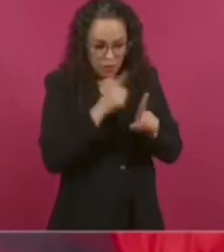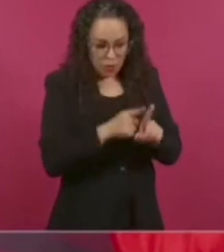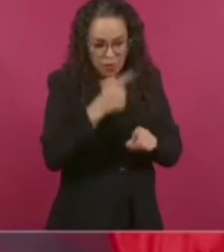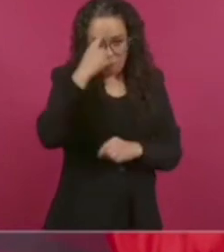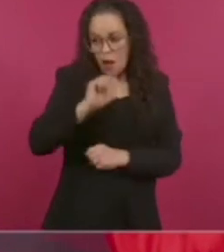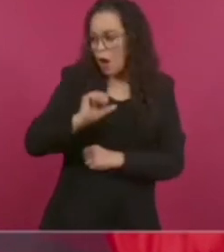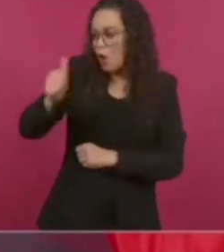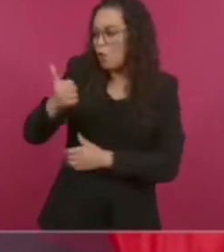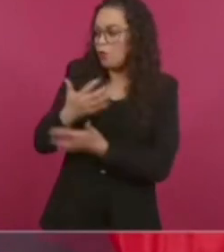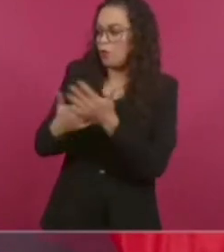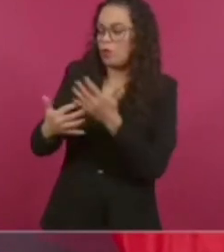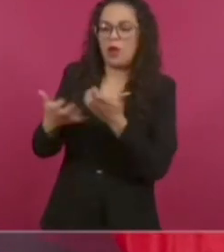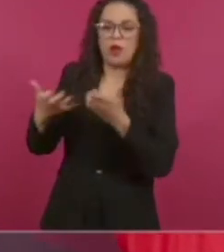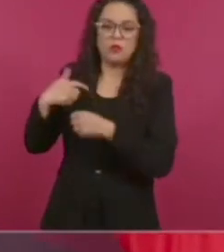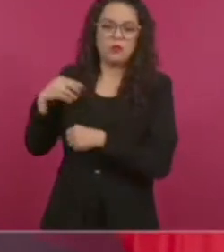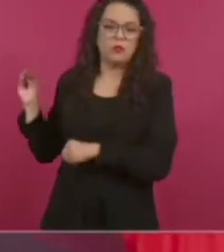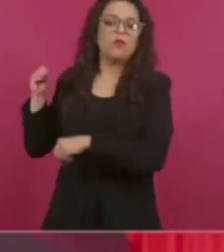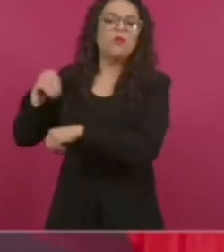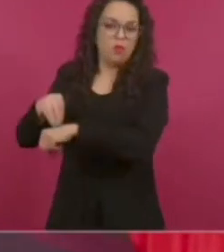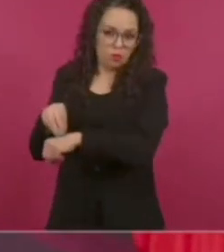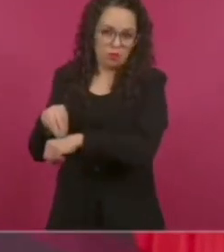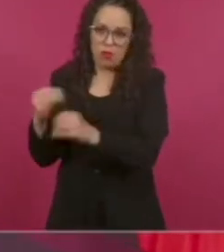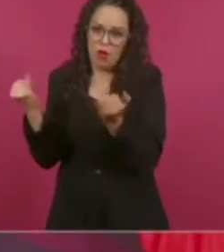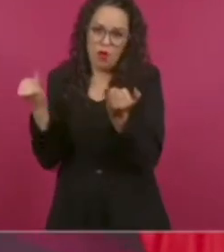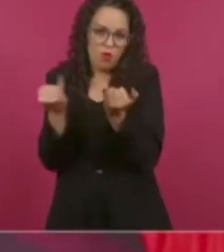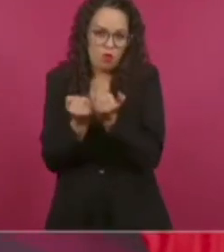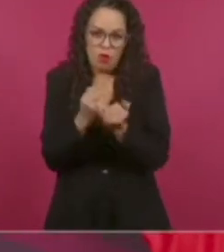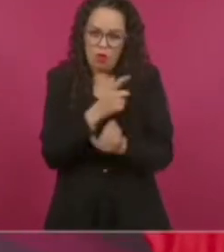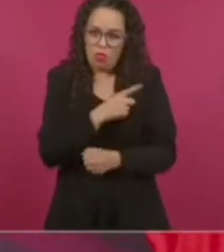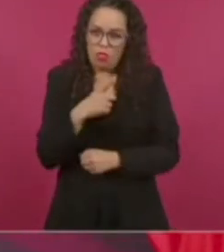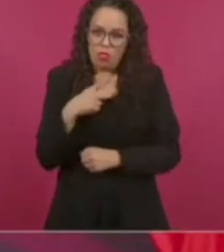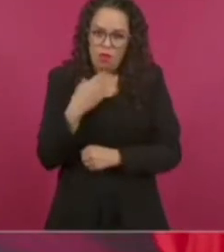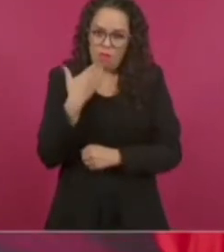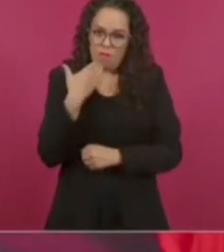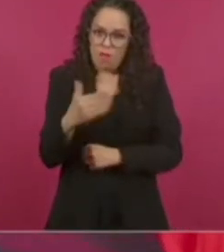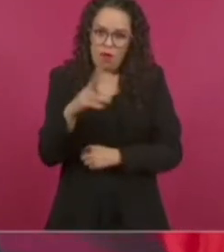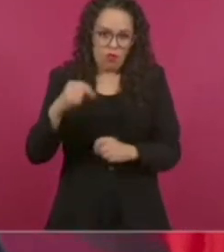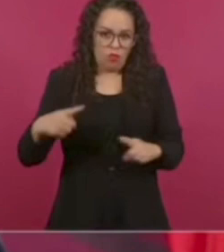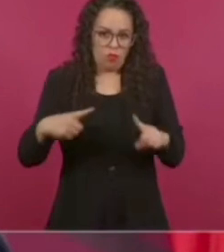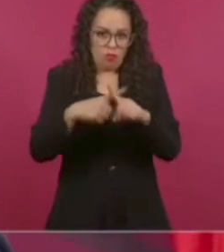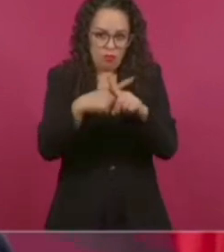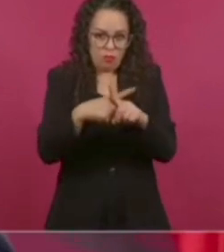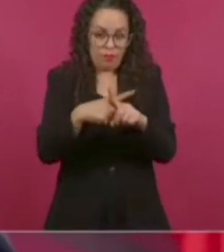notificado algunos que van a retirarse.